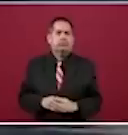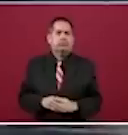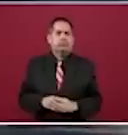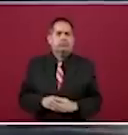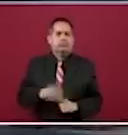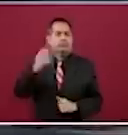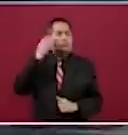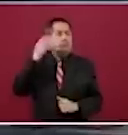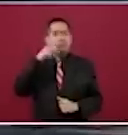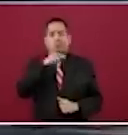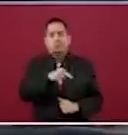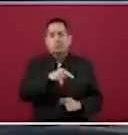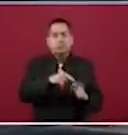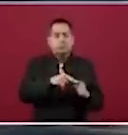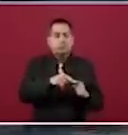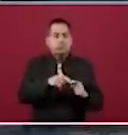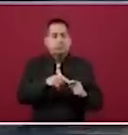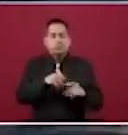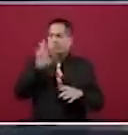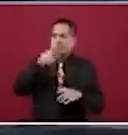que hacían funciones de gobierno,